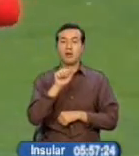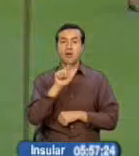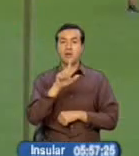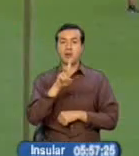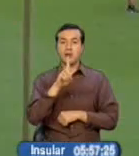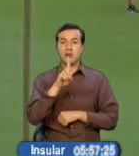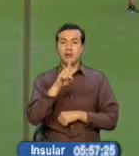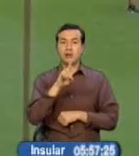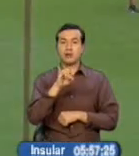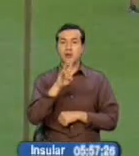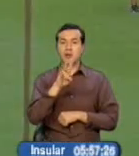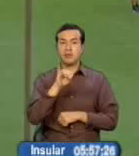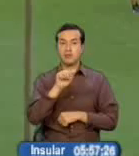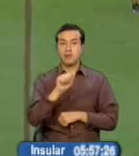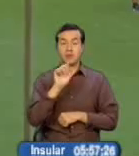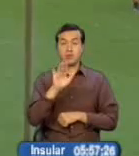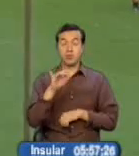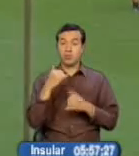jugador